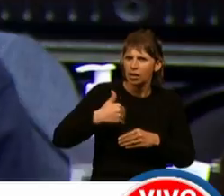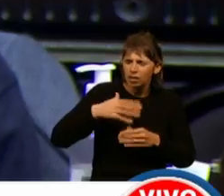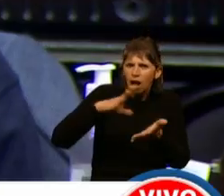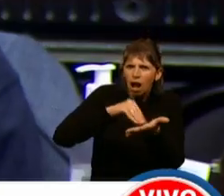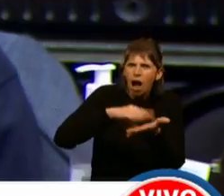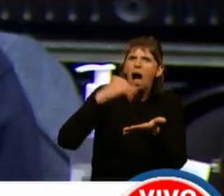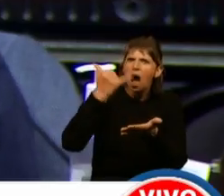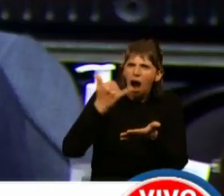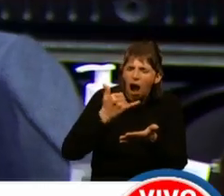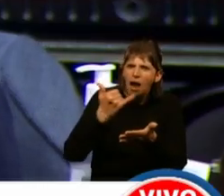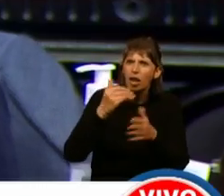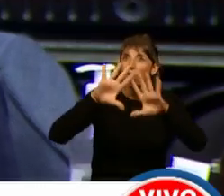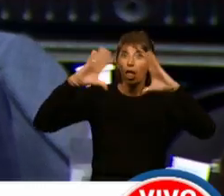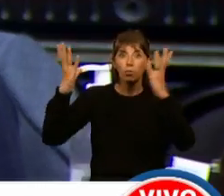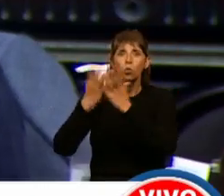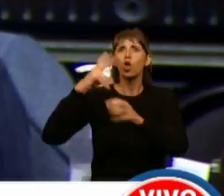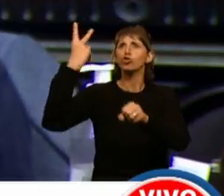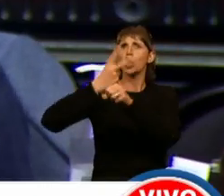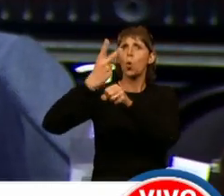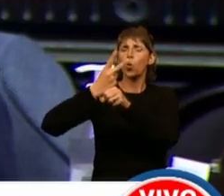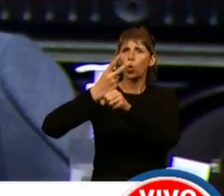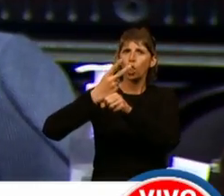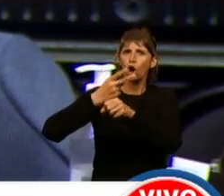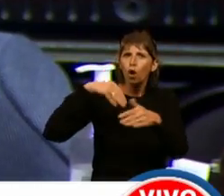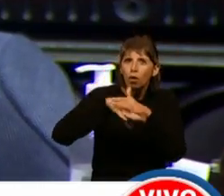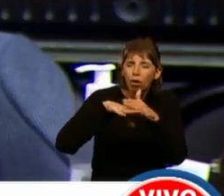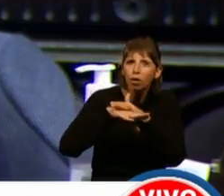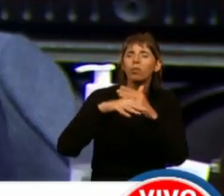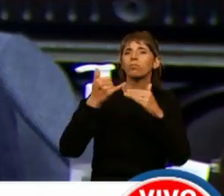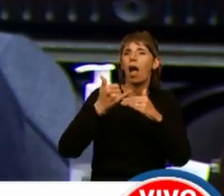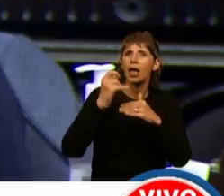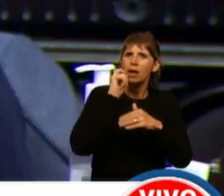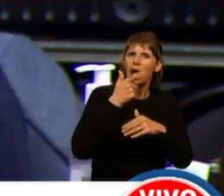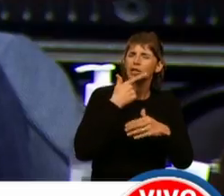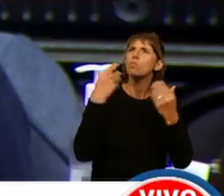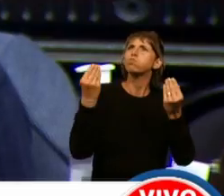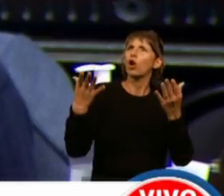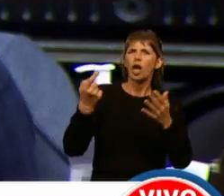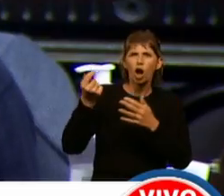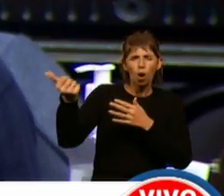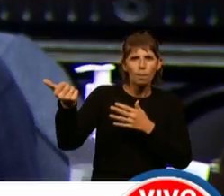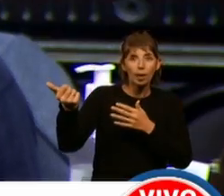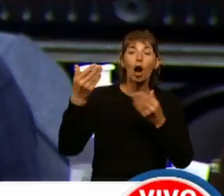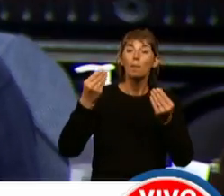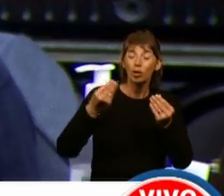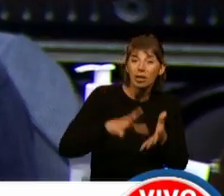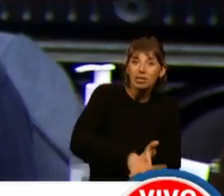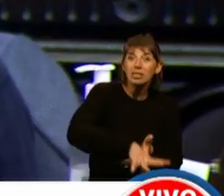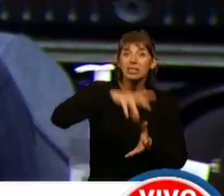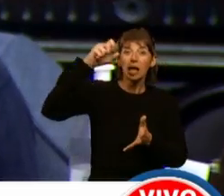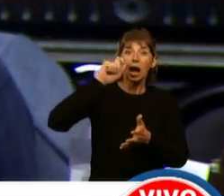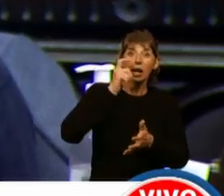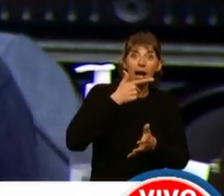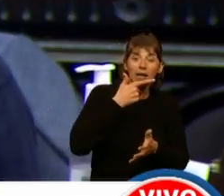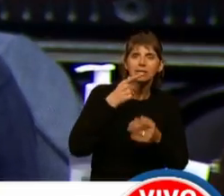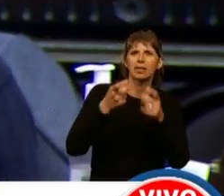más importante del mundo es importante preguntárselo porque extraer el gas requiere cuantiosas